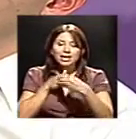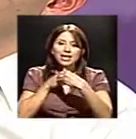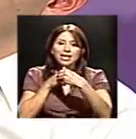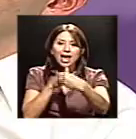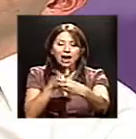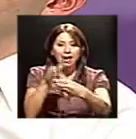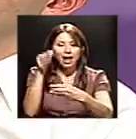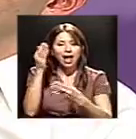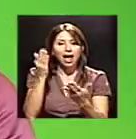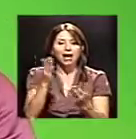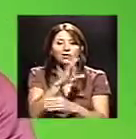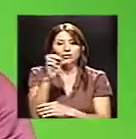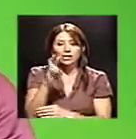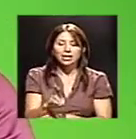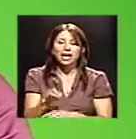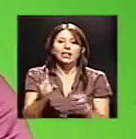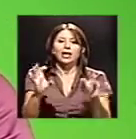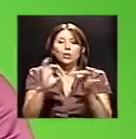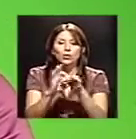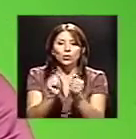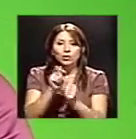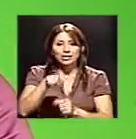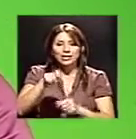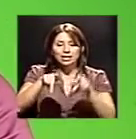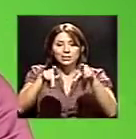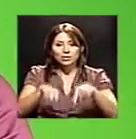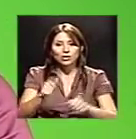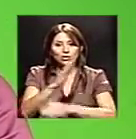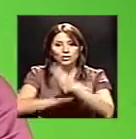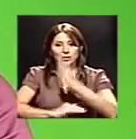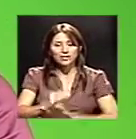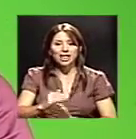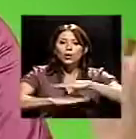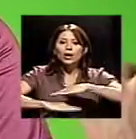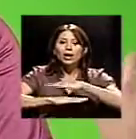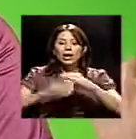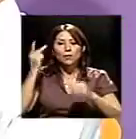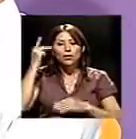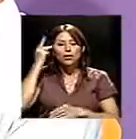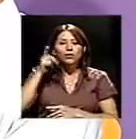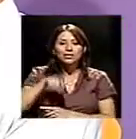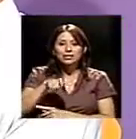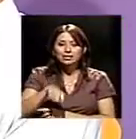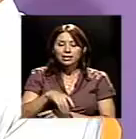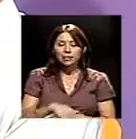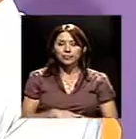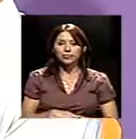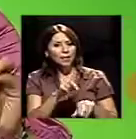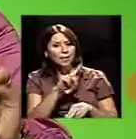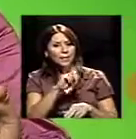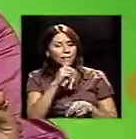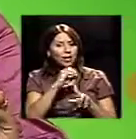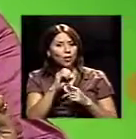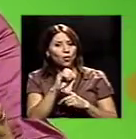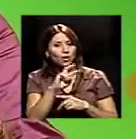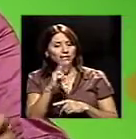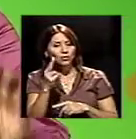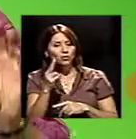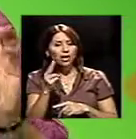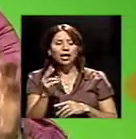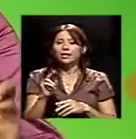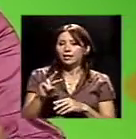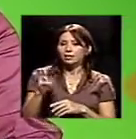Estado costarricense según las necesidades que tengan las personas con discapacidad. ¿Qué necesita para mejorar el Consejo? Necesita